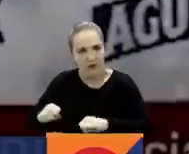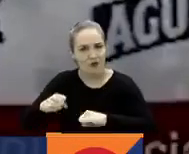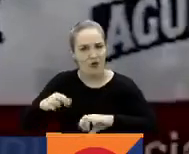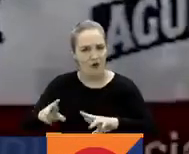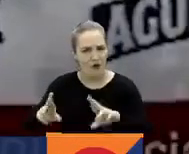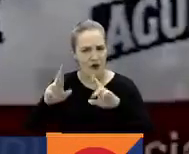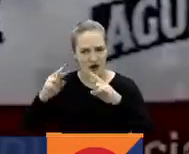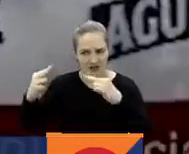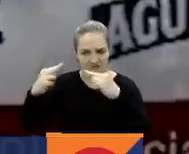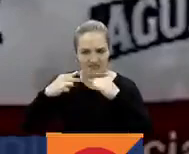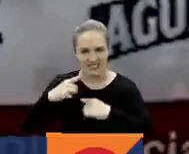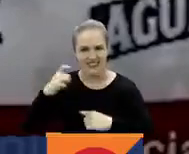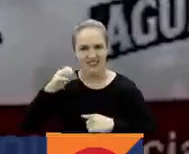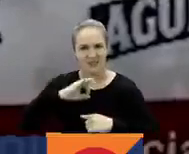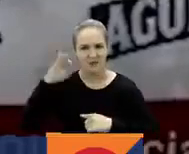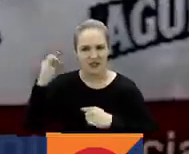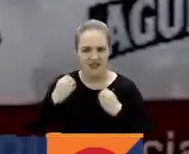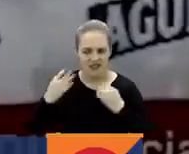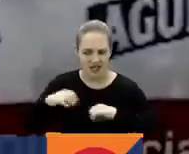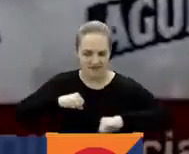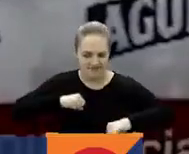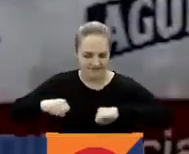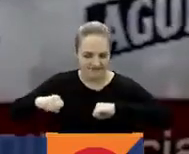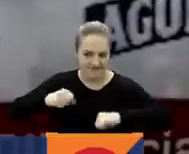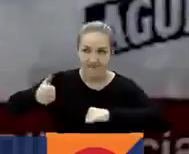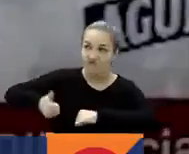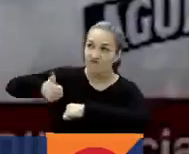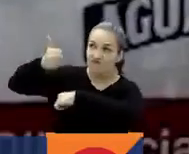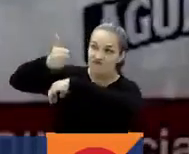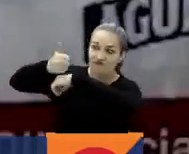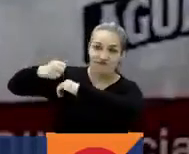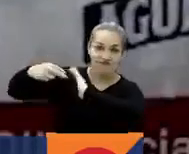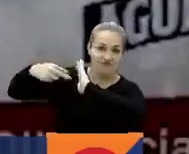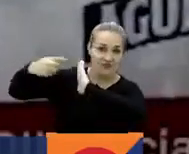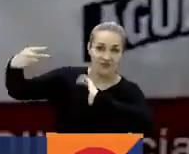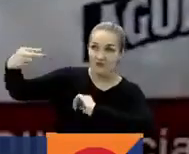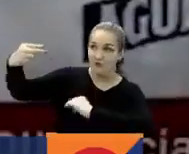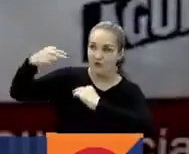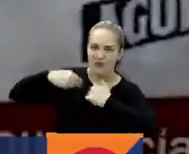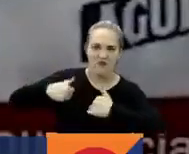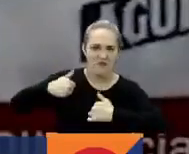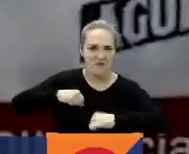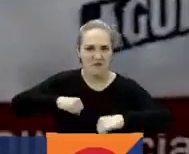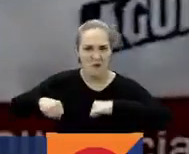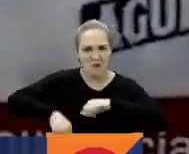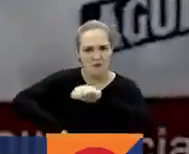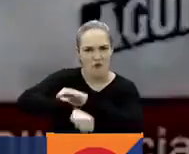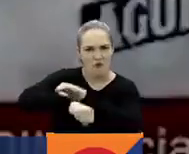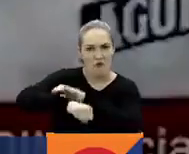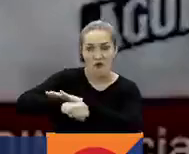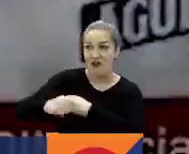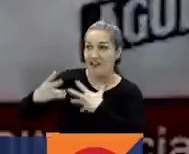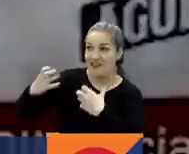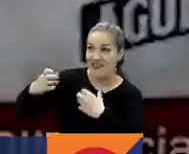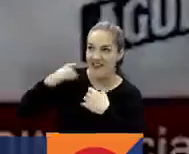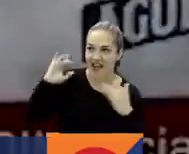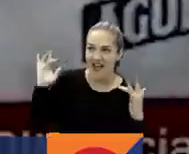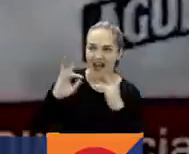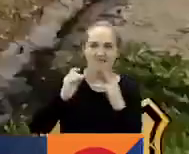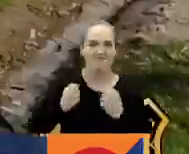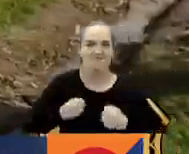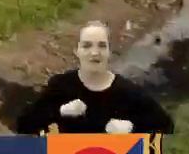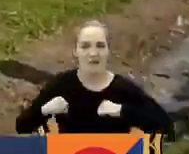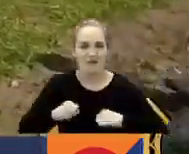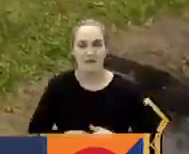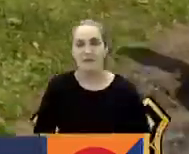estar 100% y brindarle todo ese fútbol que necesite y que el profe quiere que ponga dentro del terreno de